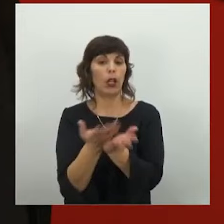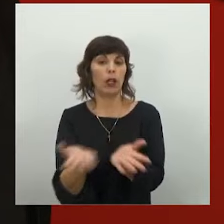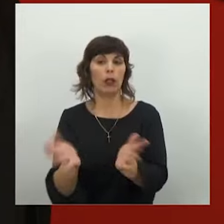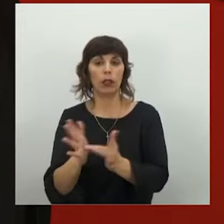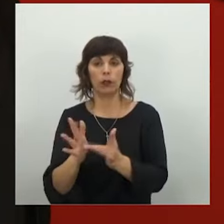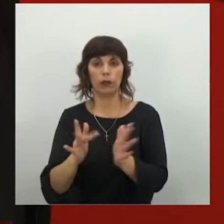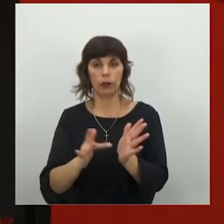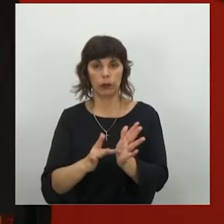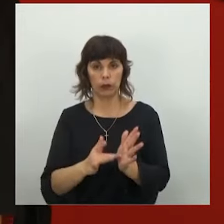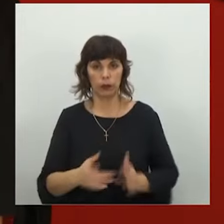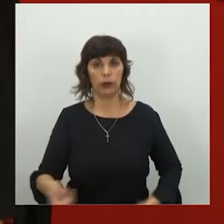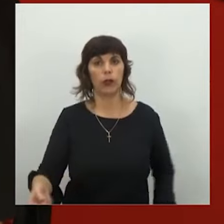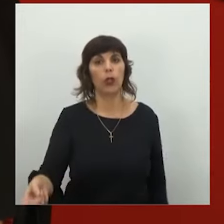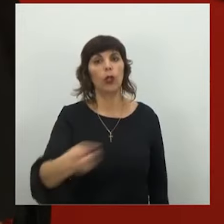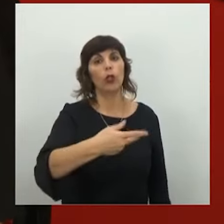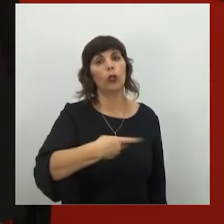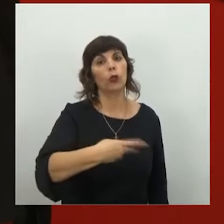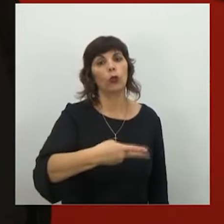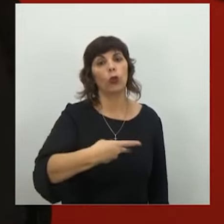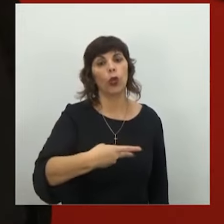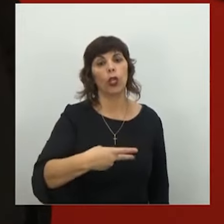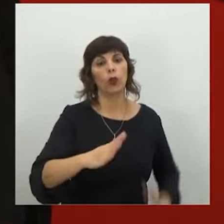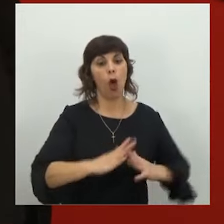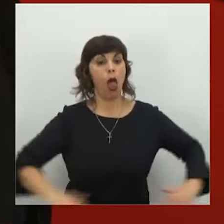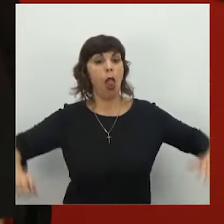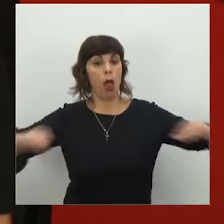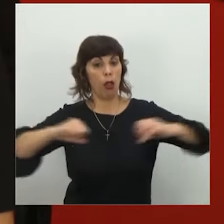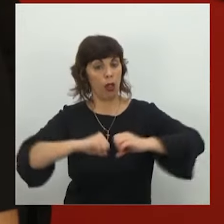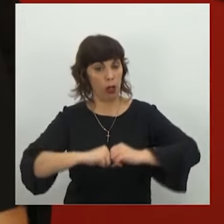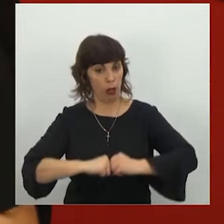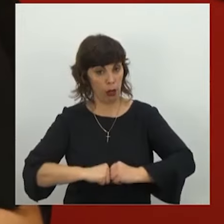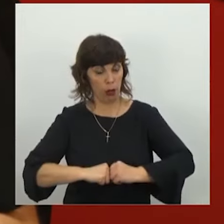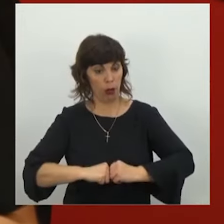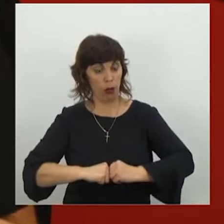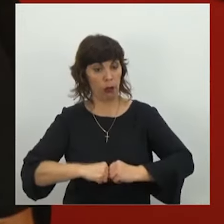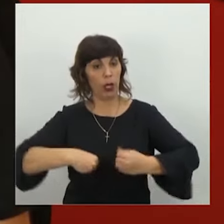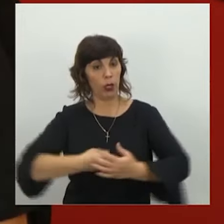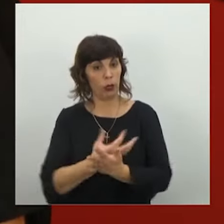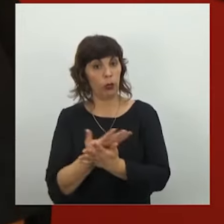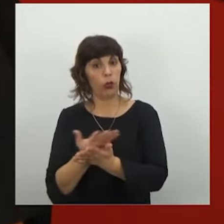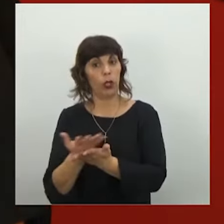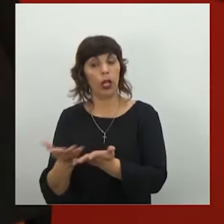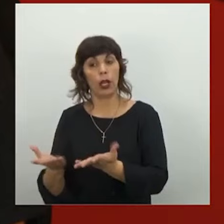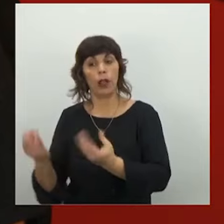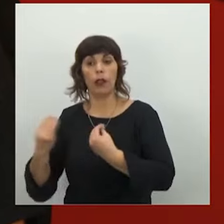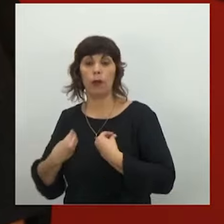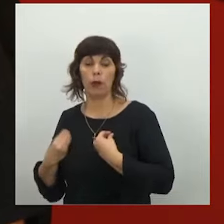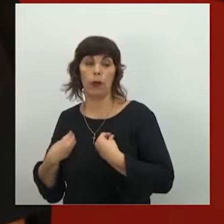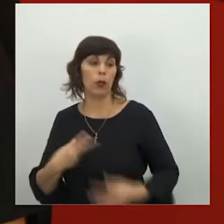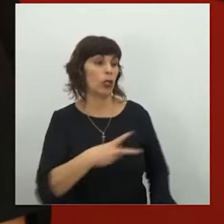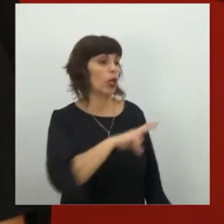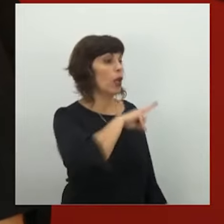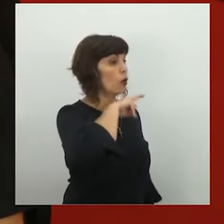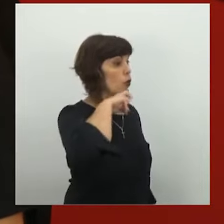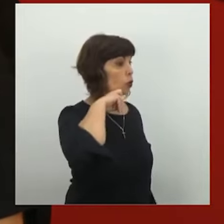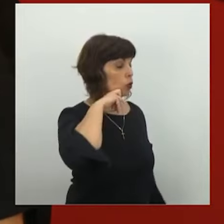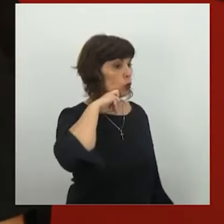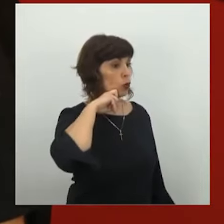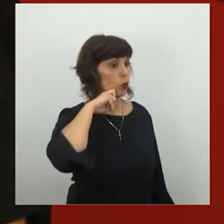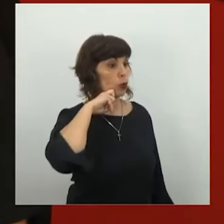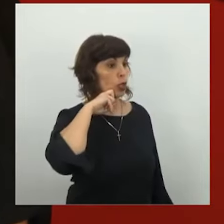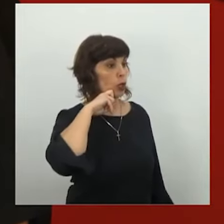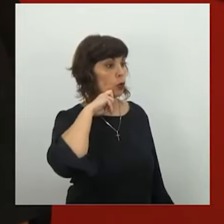Tú y yo vivimos bajo el pacto de la gracia. Los judíos vivían bajo el pacto que hizo el Señor con